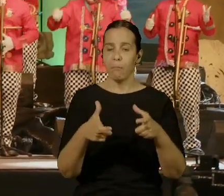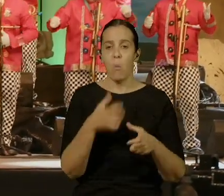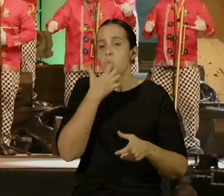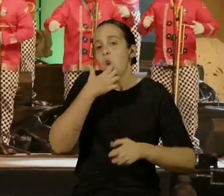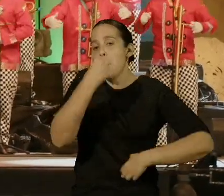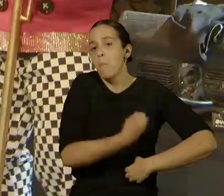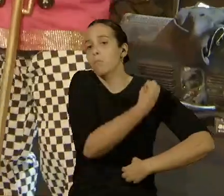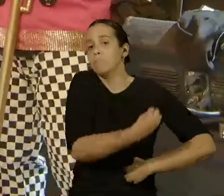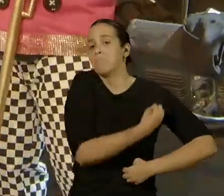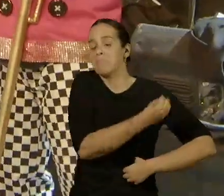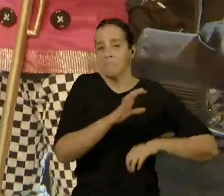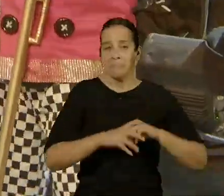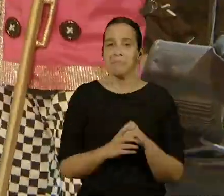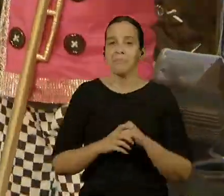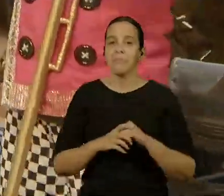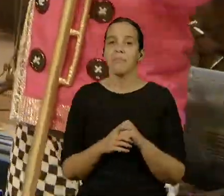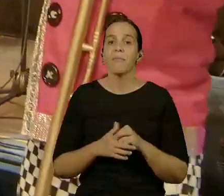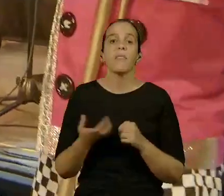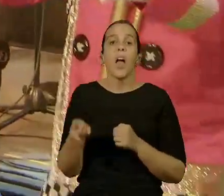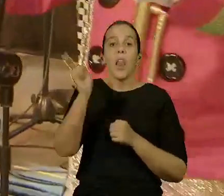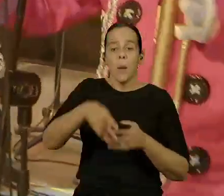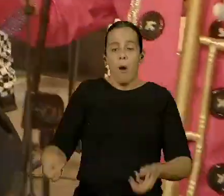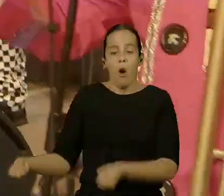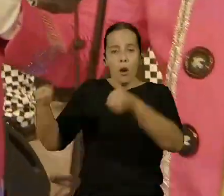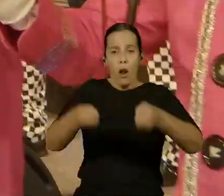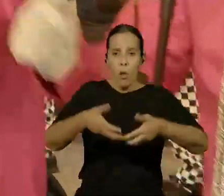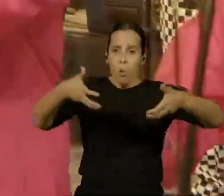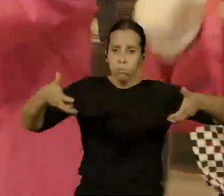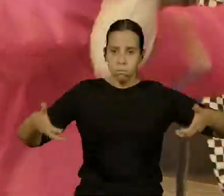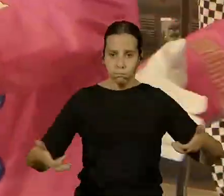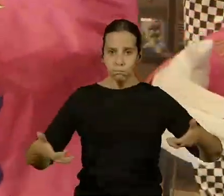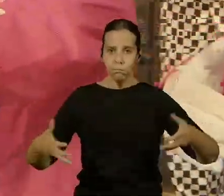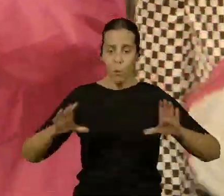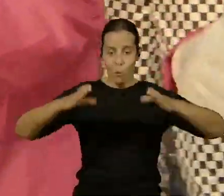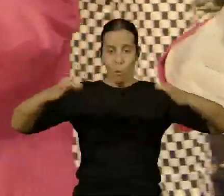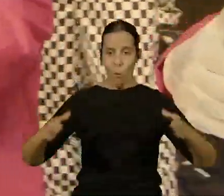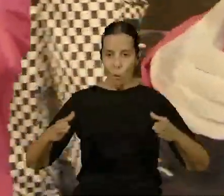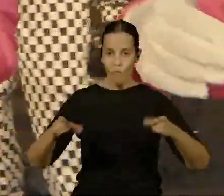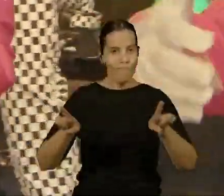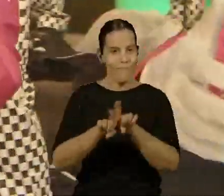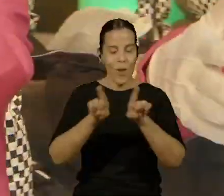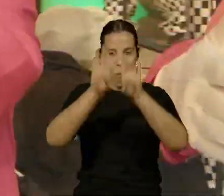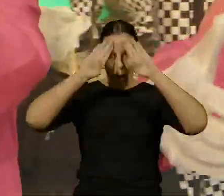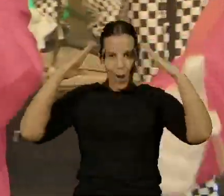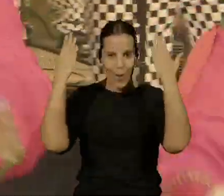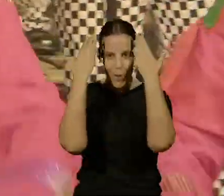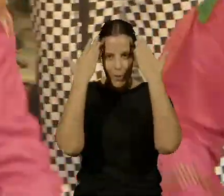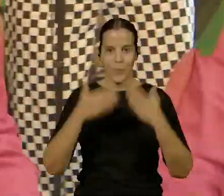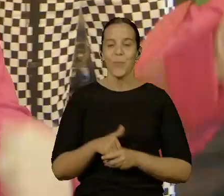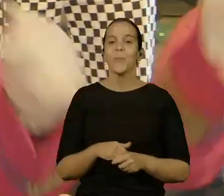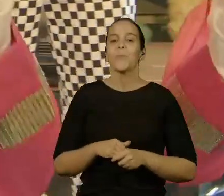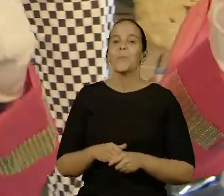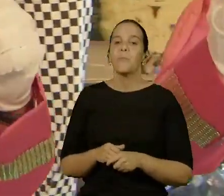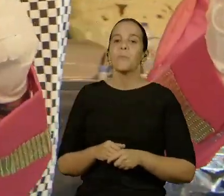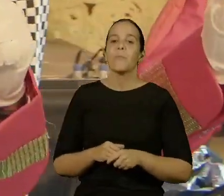puchero. Caldero con gran capacidad, redondo como el Congreso.